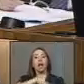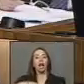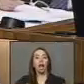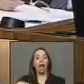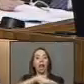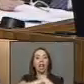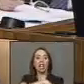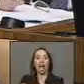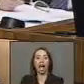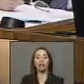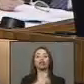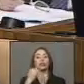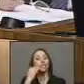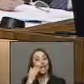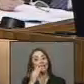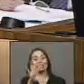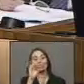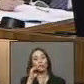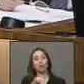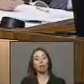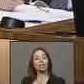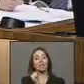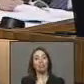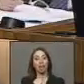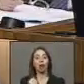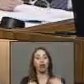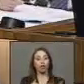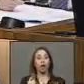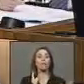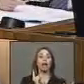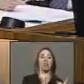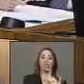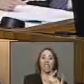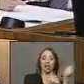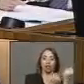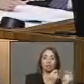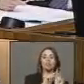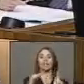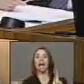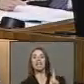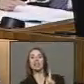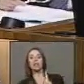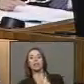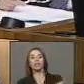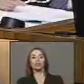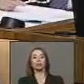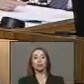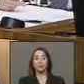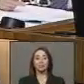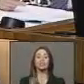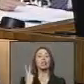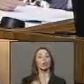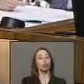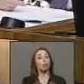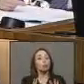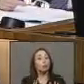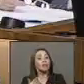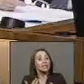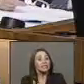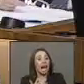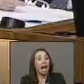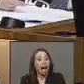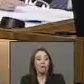empleos directos e indirectos. Pero pese a que en el 2009 ya